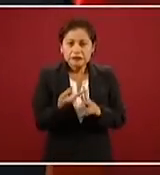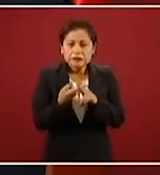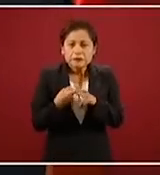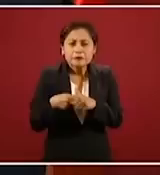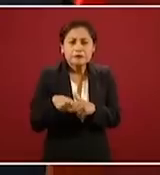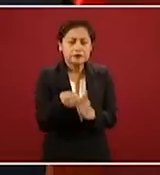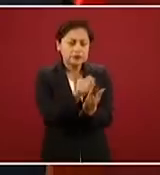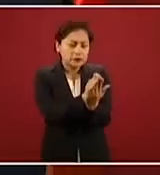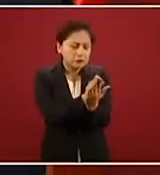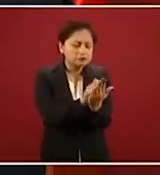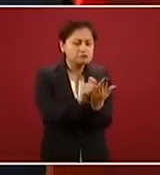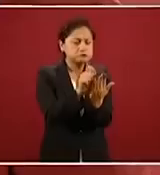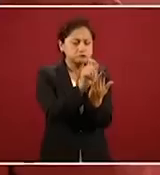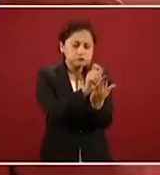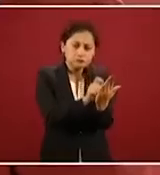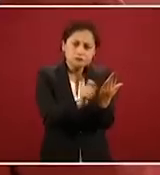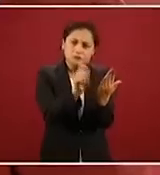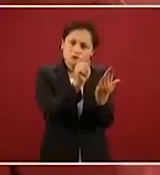de letra cursiva